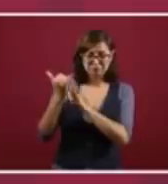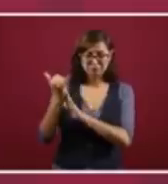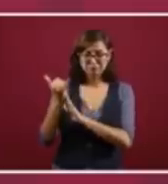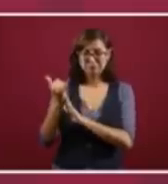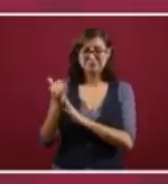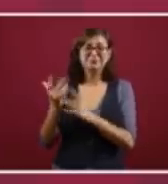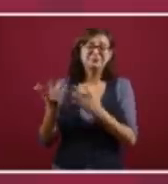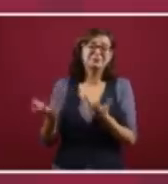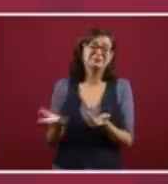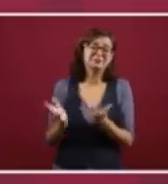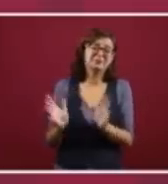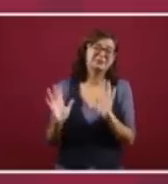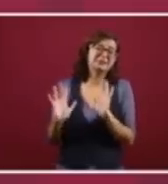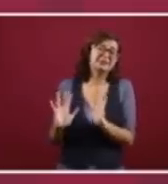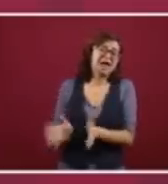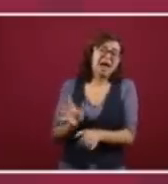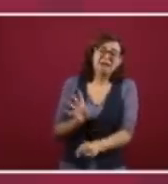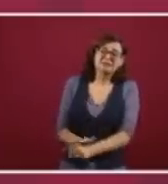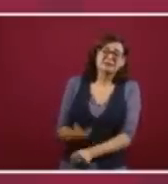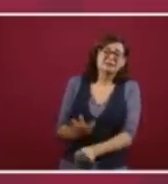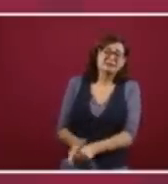más de la mitad de su